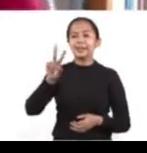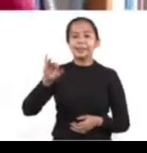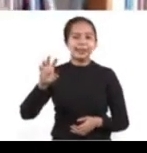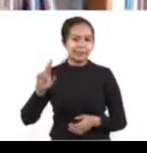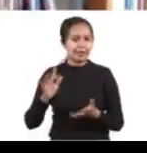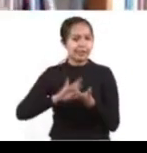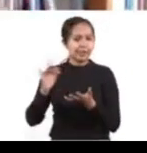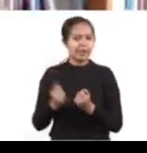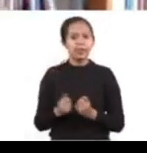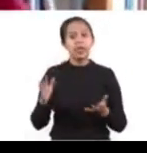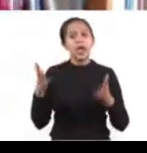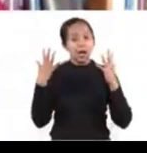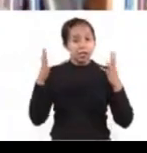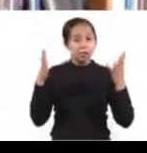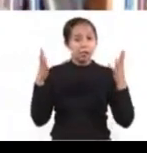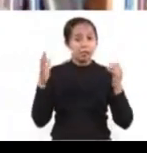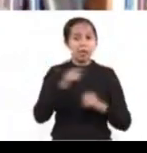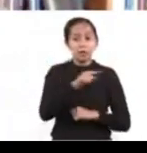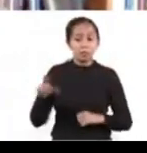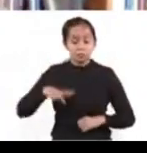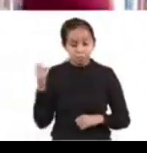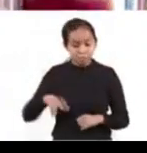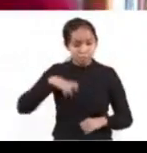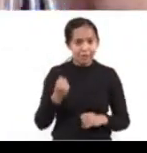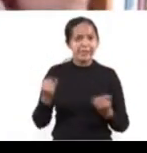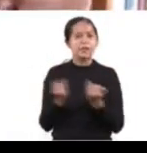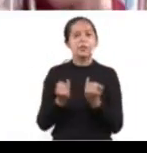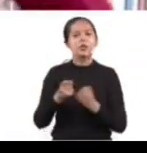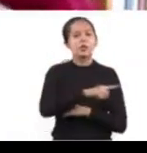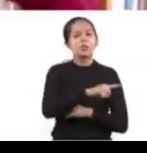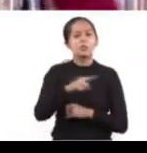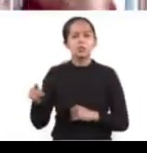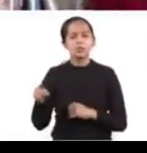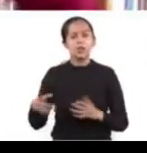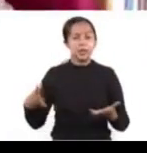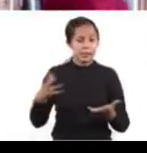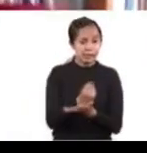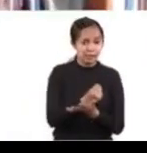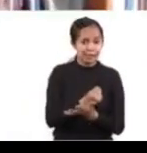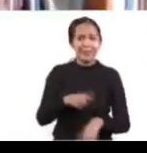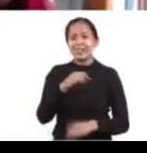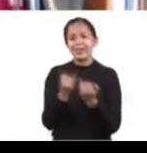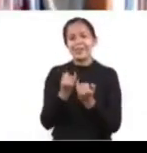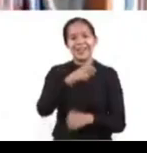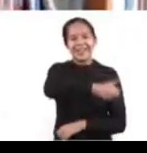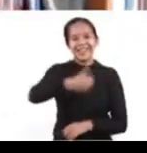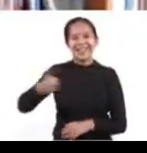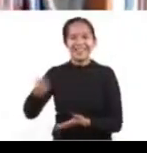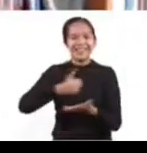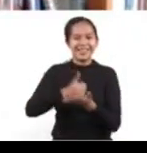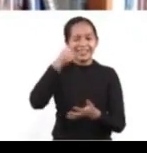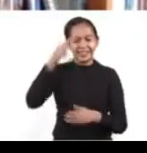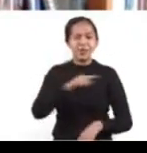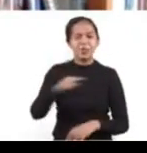un gran aplauso por todo tu esfuerzo y sobre todo gracias a los campeones y gracias a ustedes que hicieron